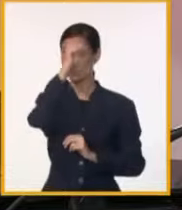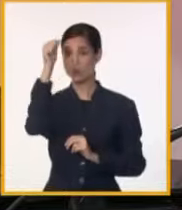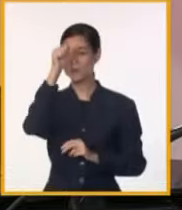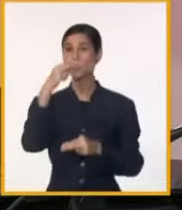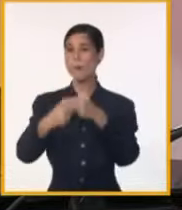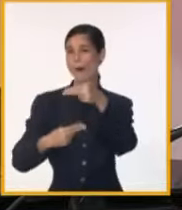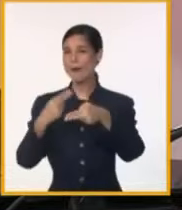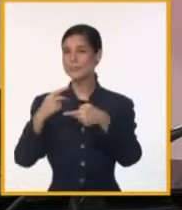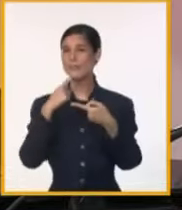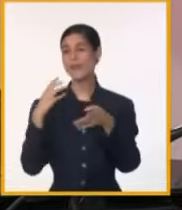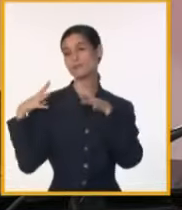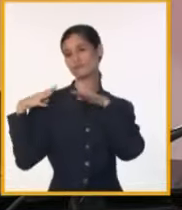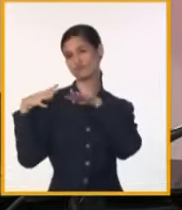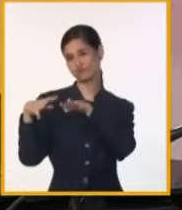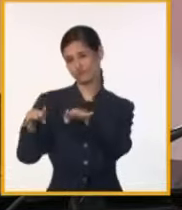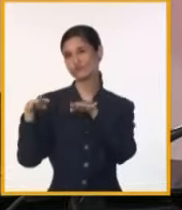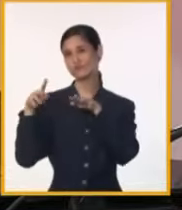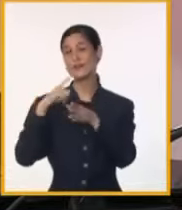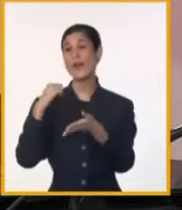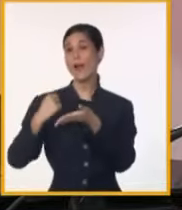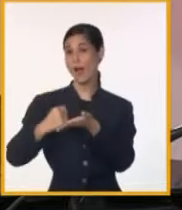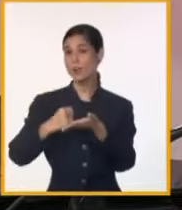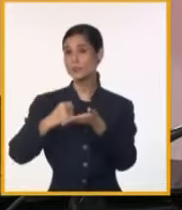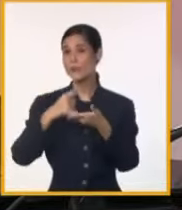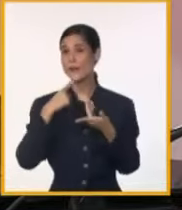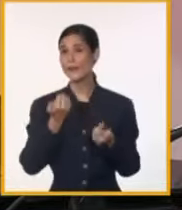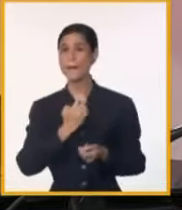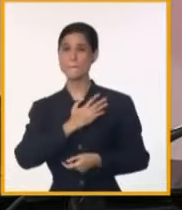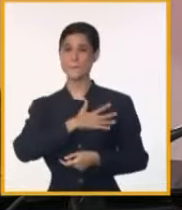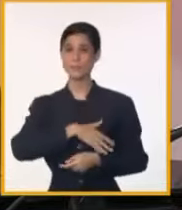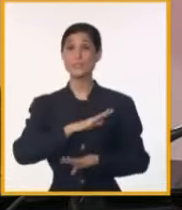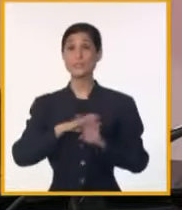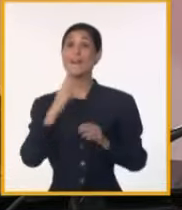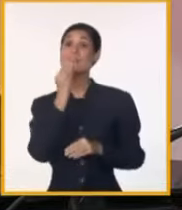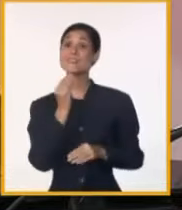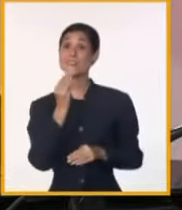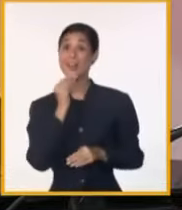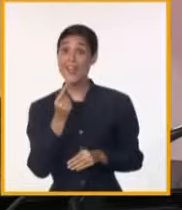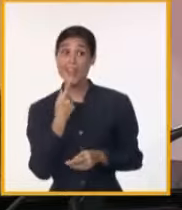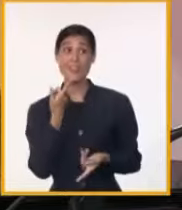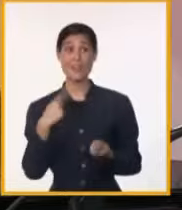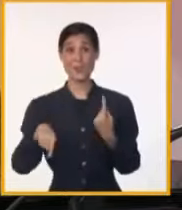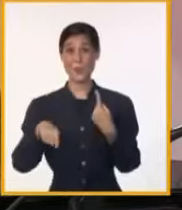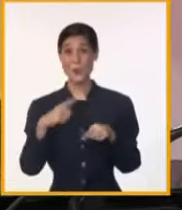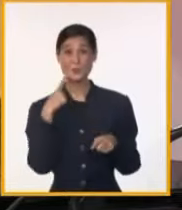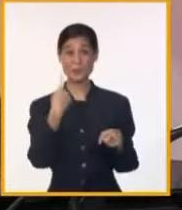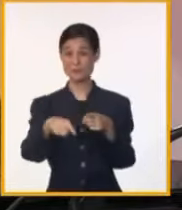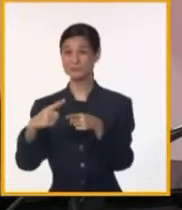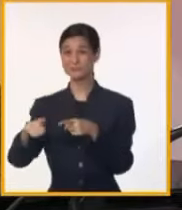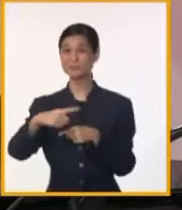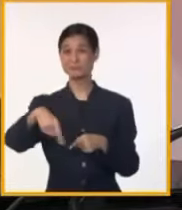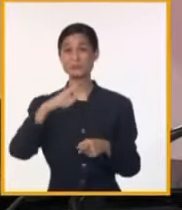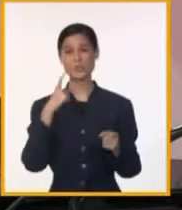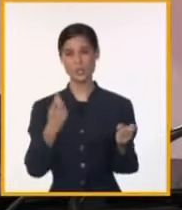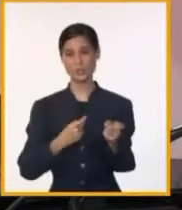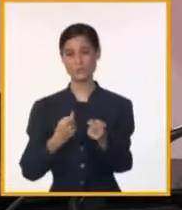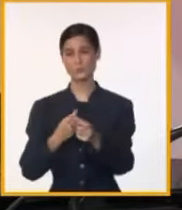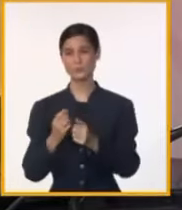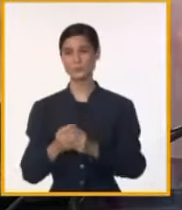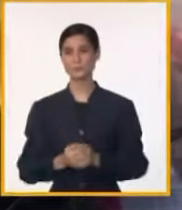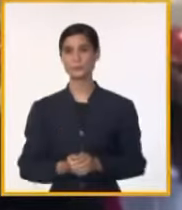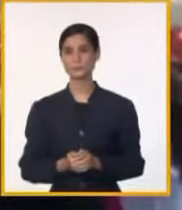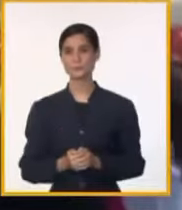misma vez que Israel intensificaba los ataques contra otro componente de esta historia que es el